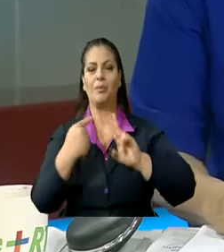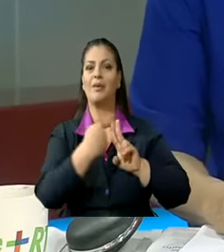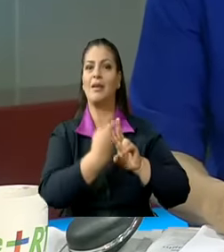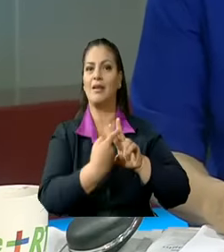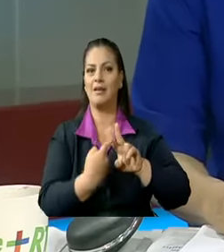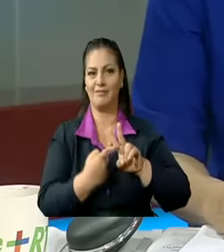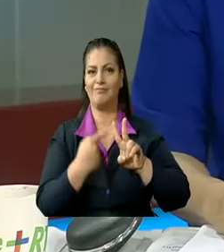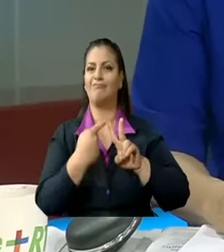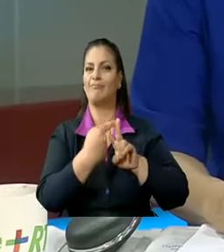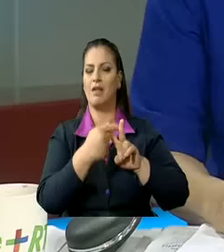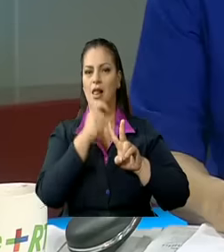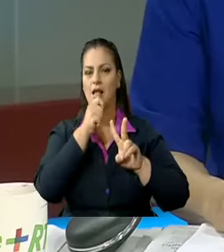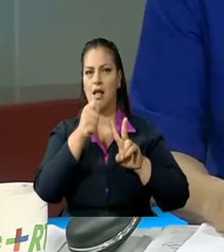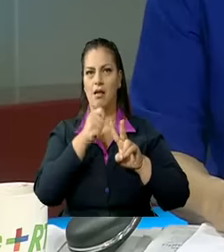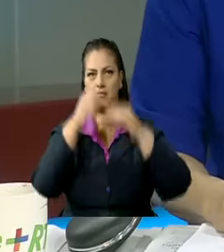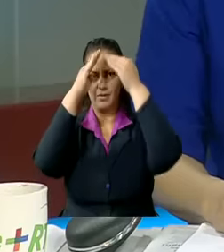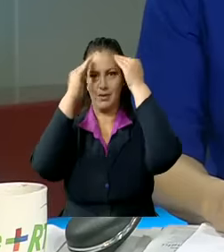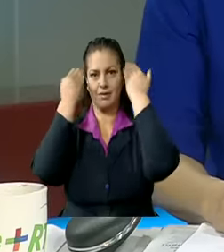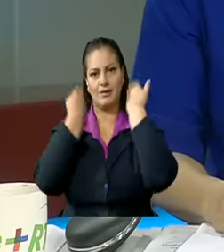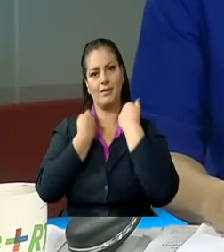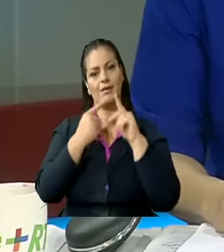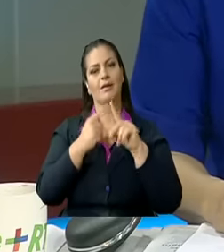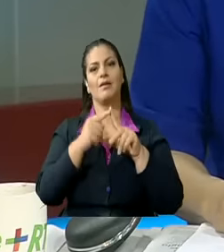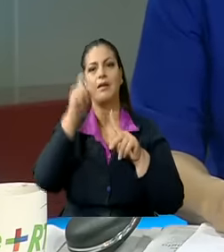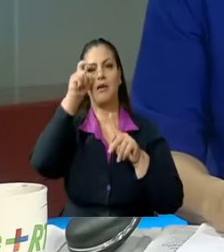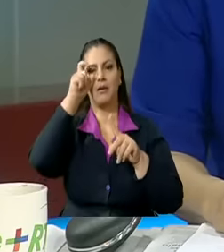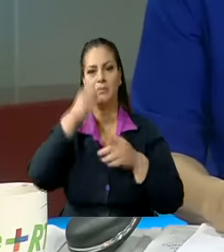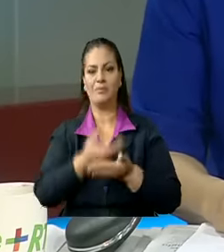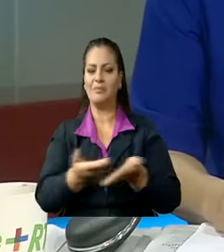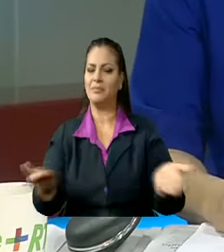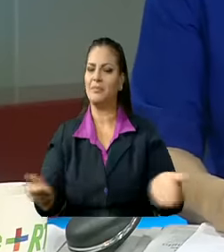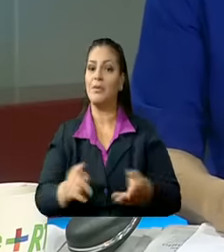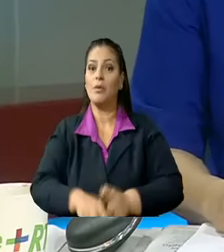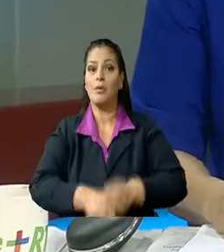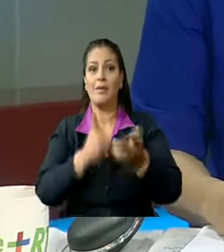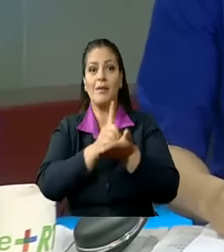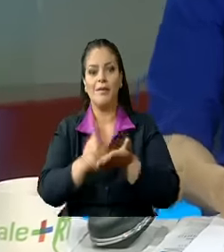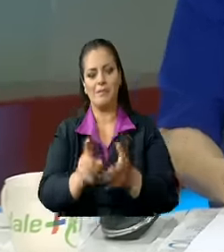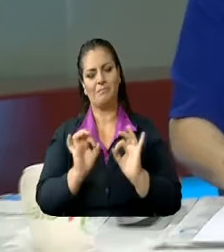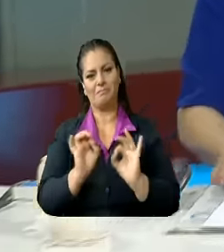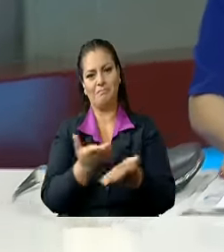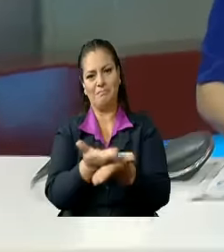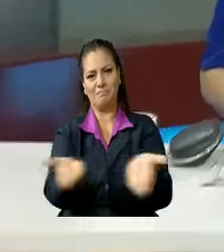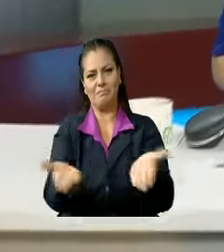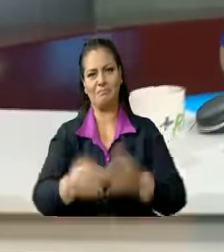con Hugo Gavilanes y Rosa Elena Vázquez. Que tengan un excelente inicio de semana.